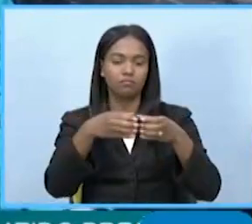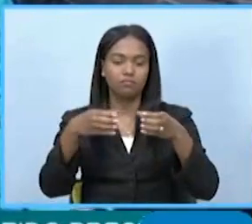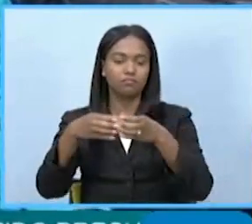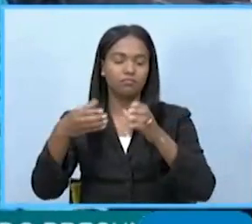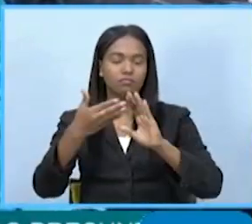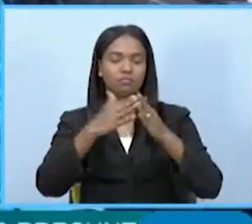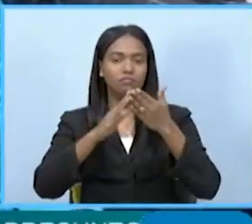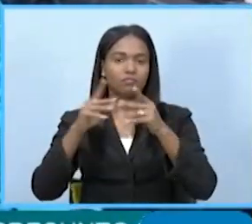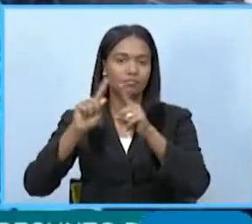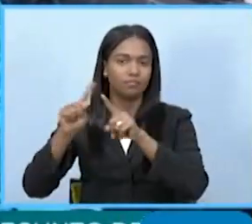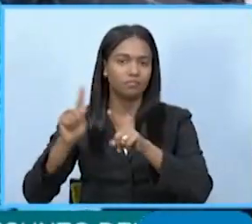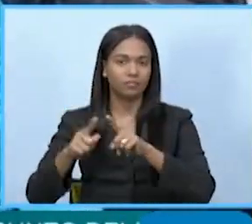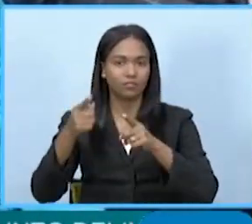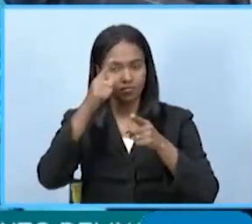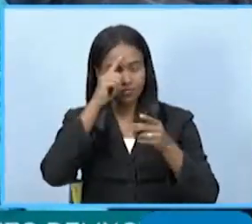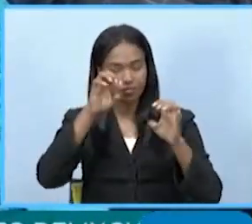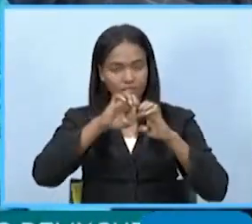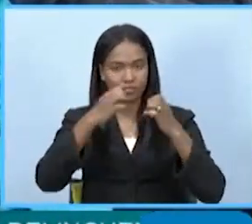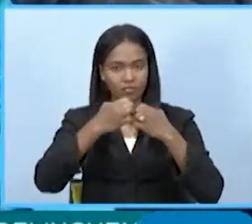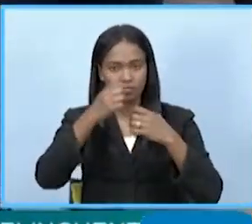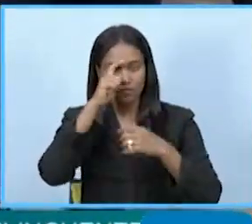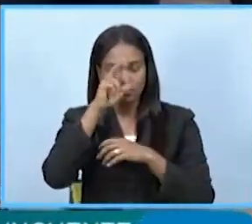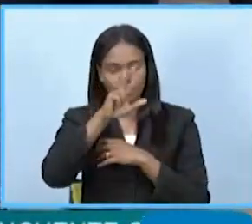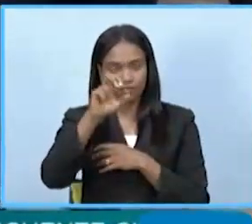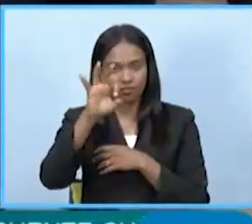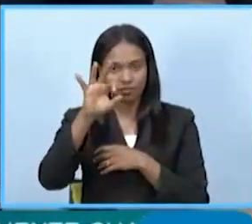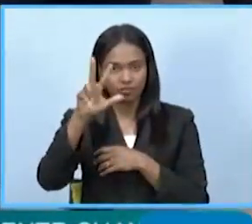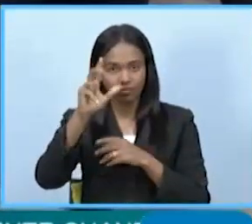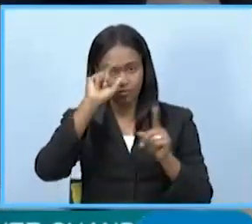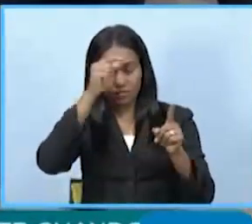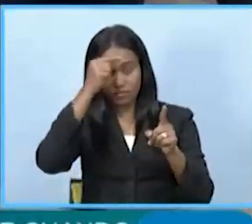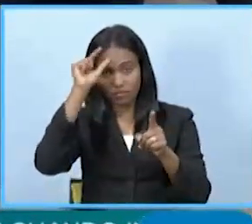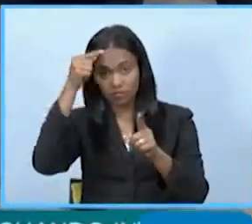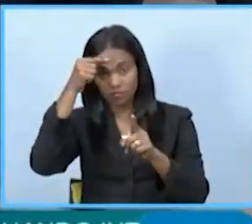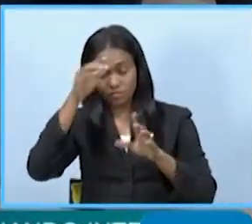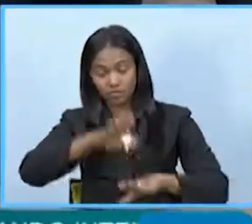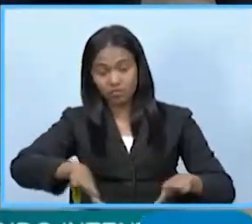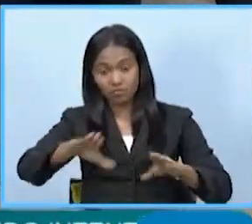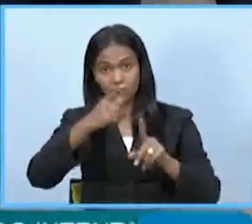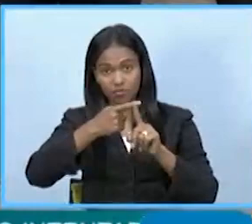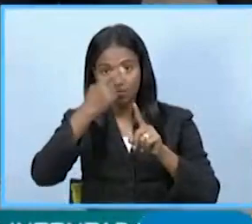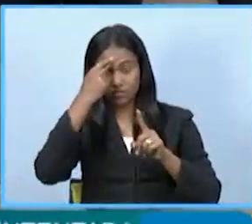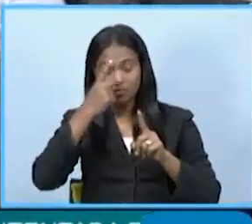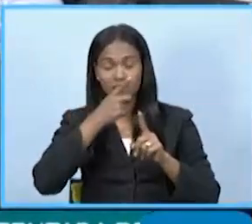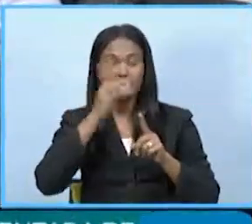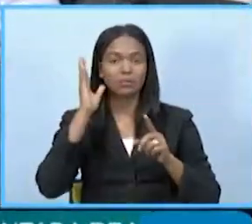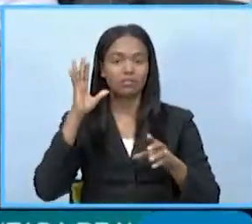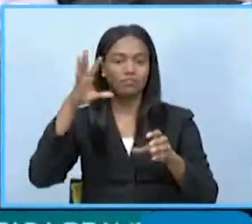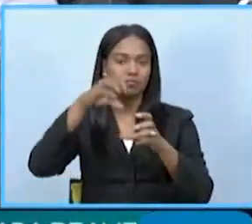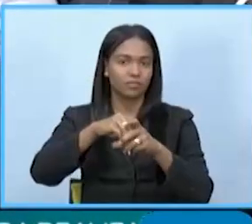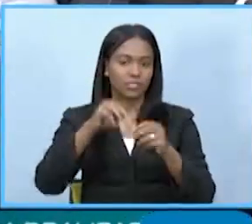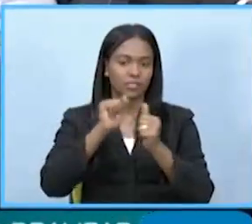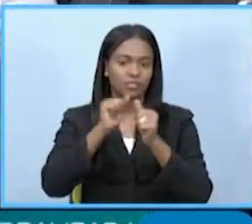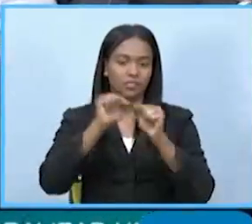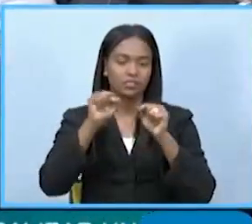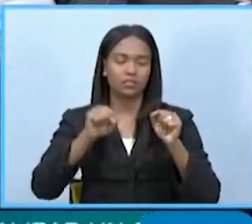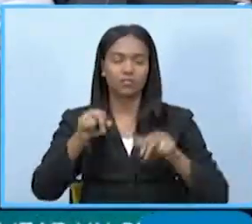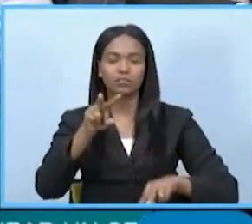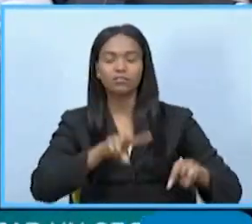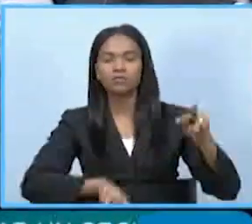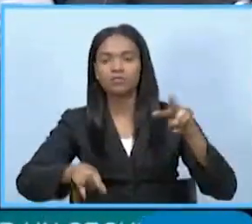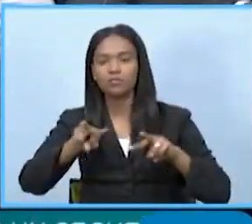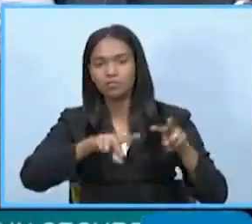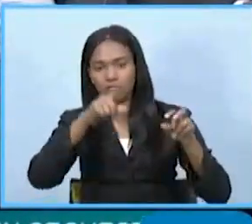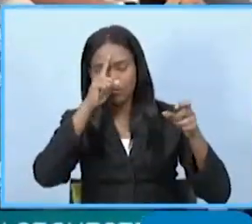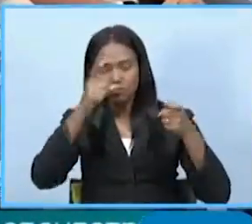distritos municipales, el conjunto de los 393 gobiernos locales del país quedarán integrados al sistema de monitoreo de